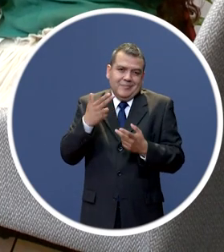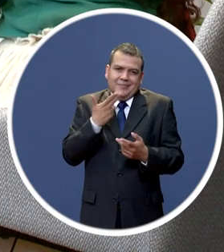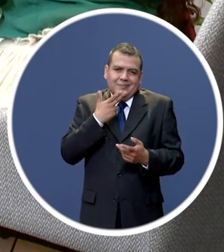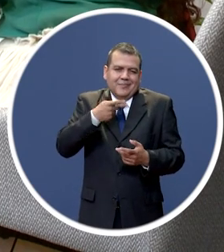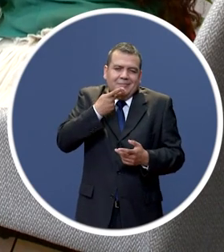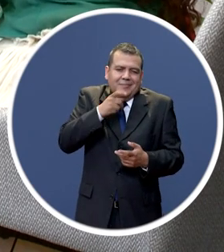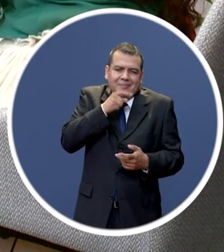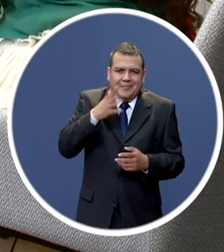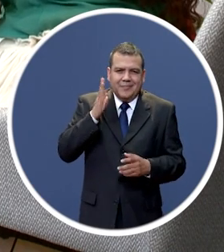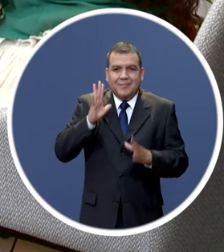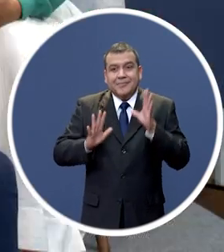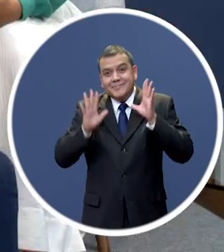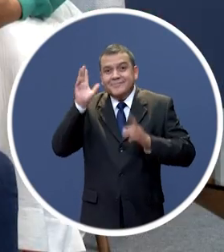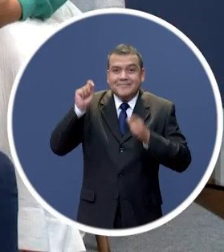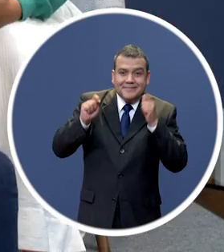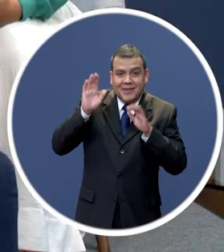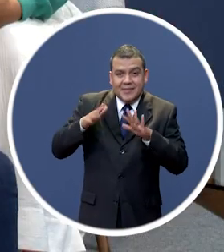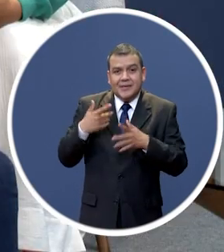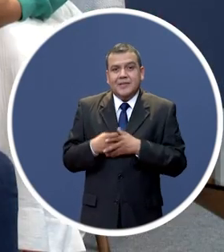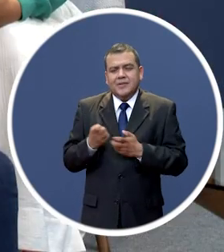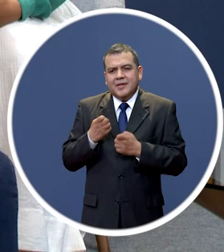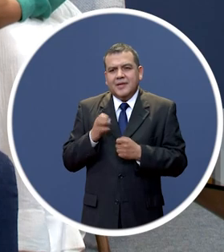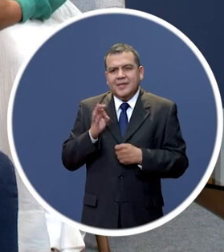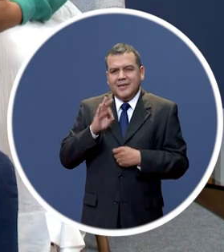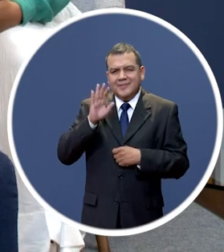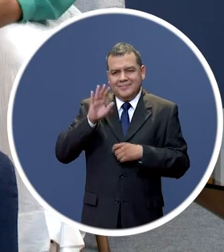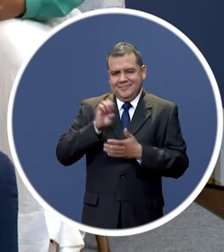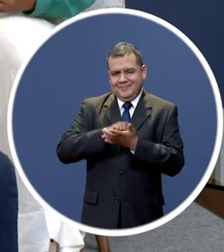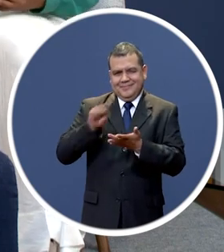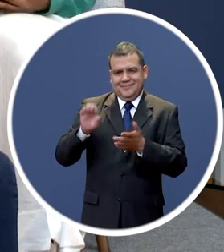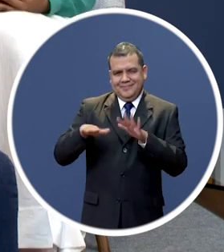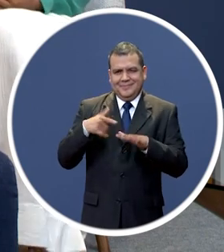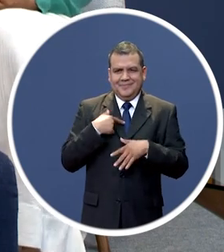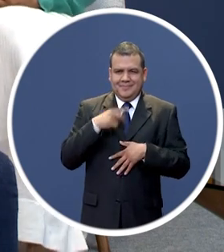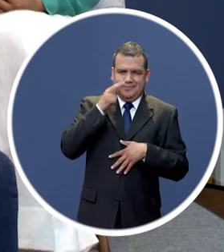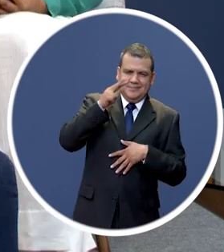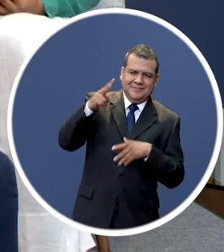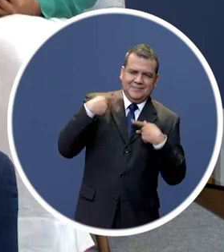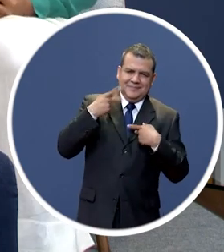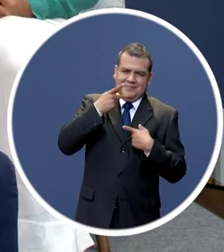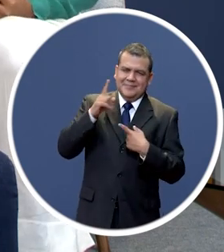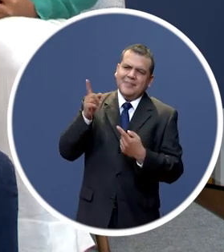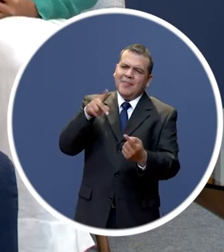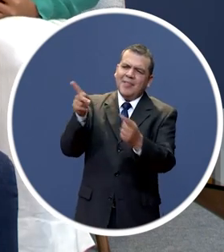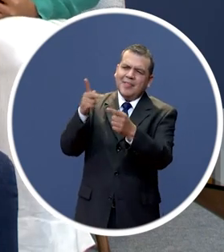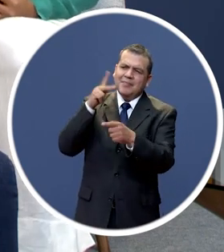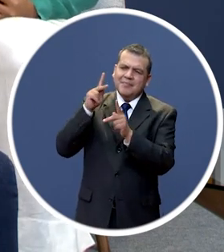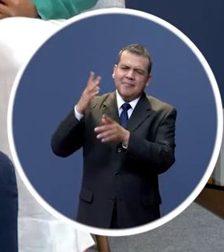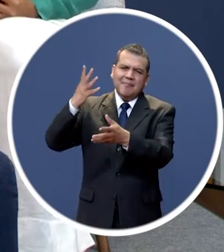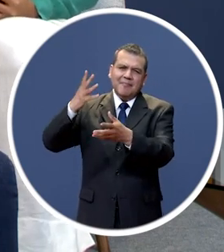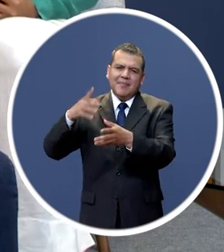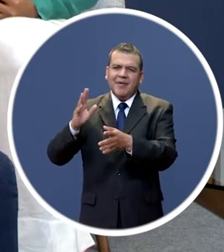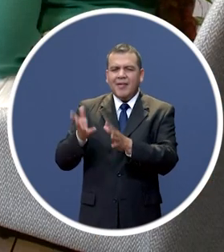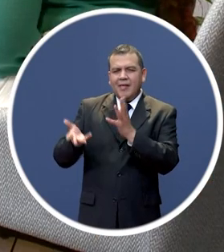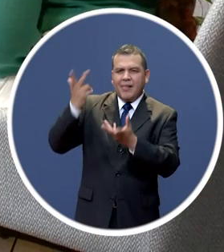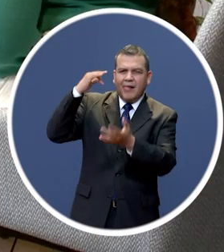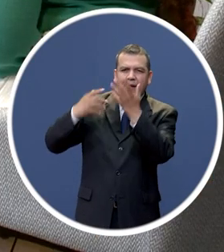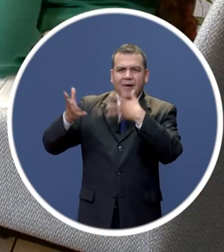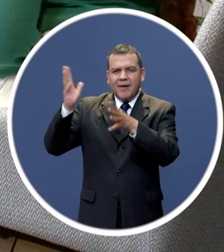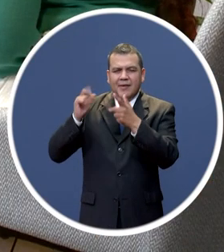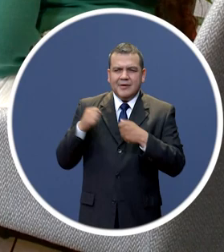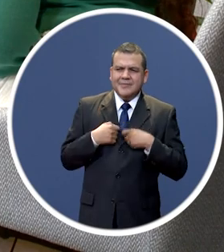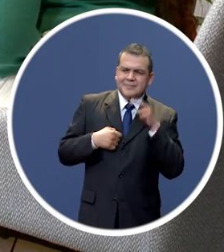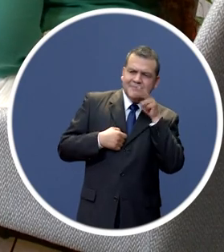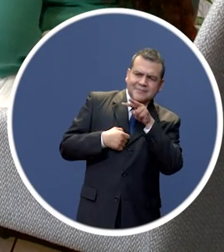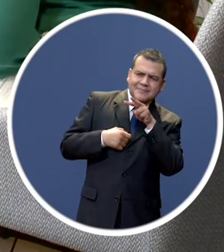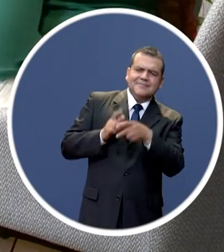hacemos señas. Simplemente no te estamos platicando. Y si tú te quedas viendo a algunas personas que están platicando a lejos,